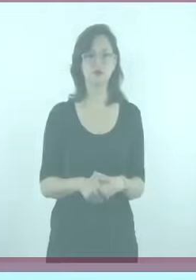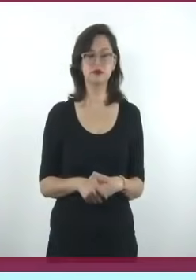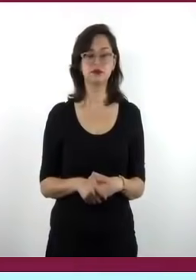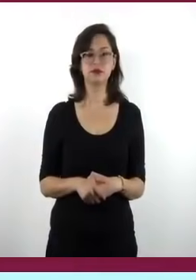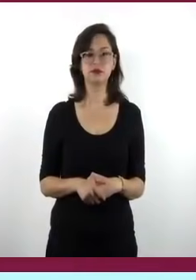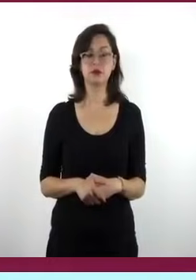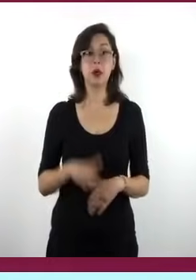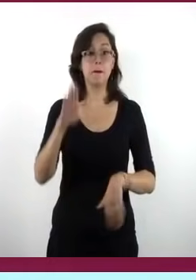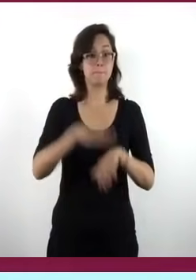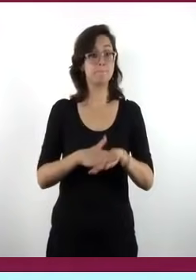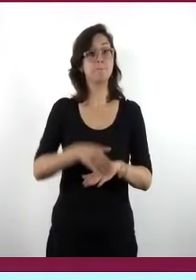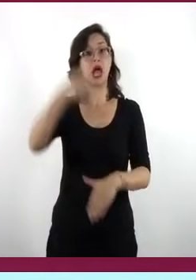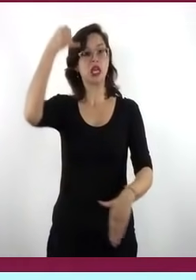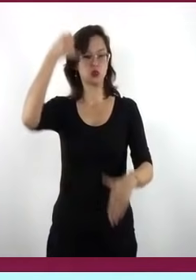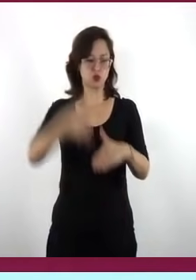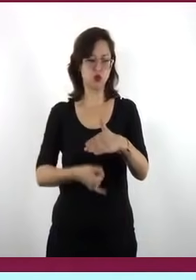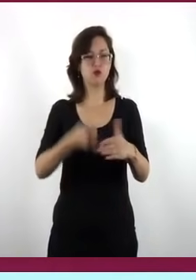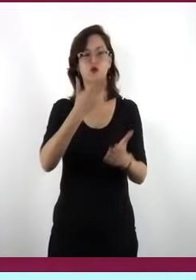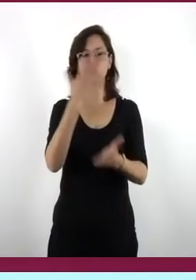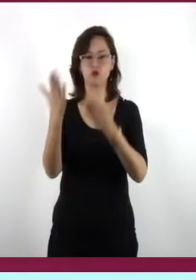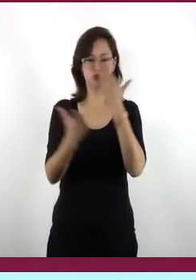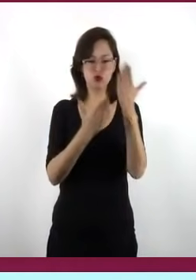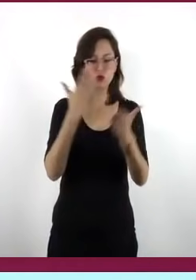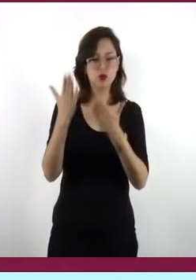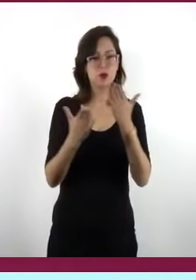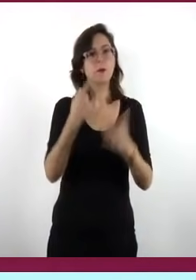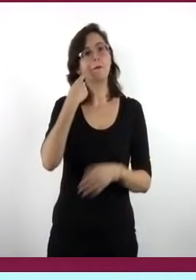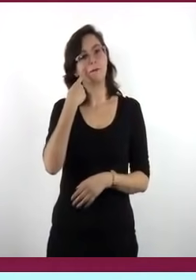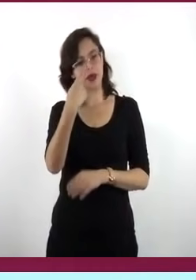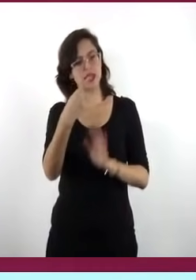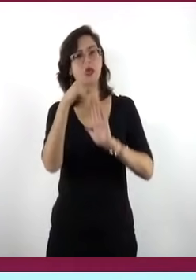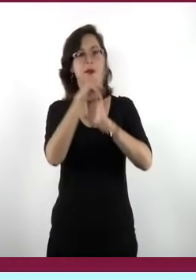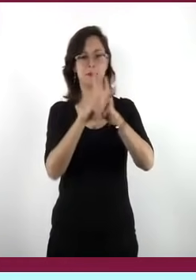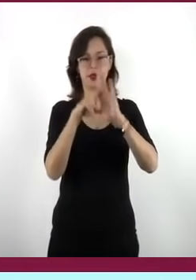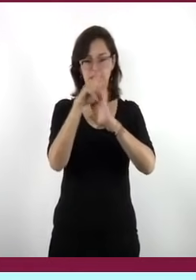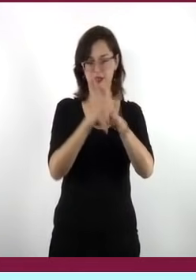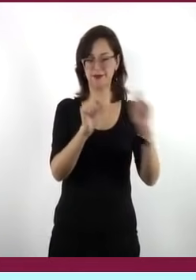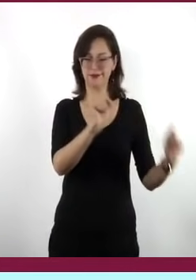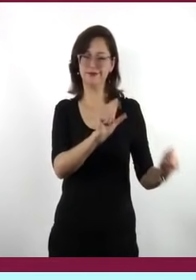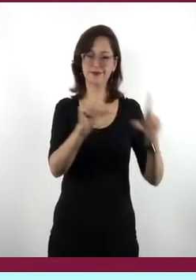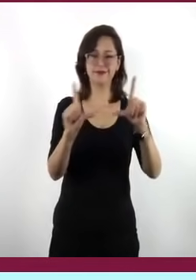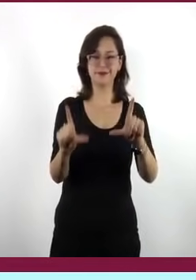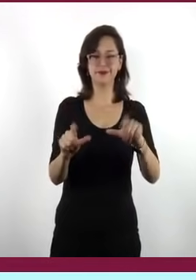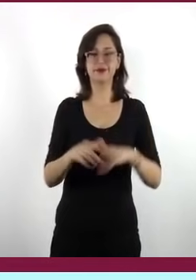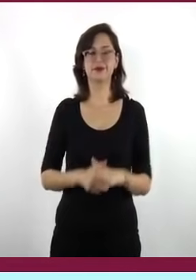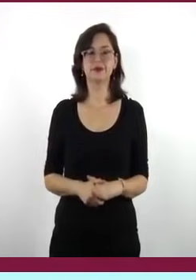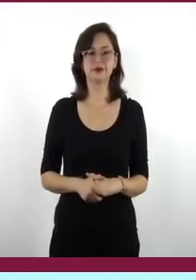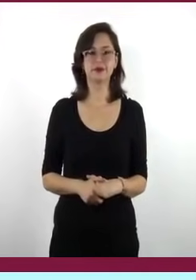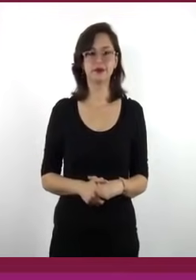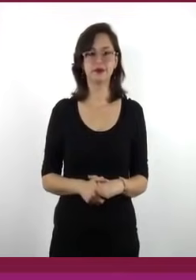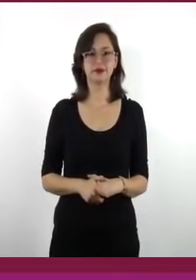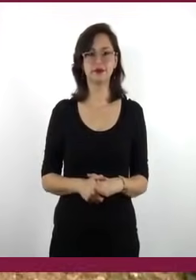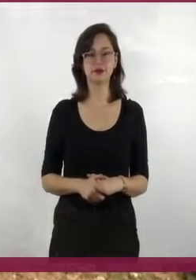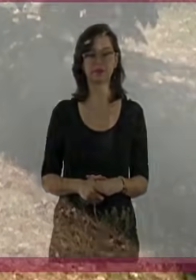Para profundizar en este asunto, no pierdan detalle del video que les presentaremos a continuación.